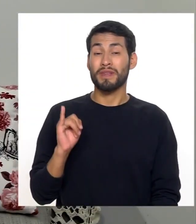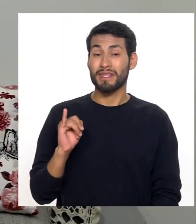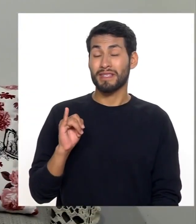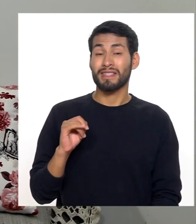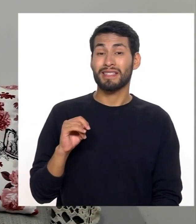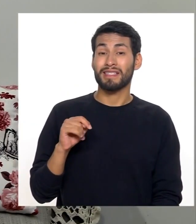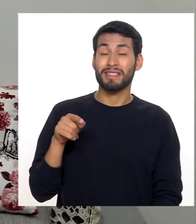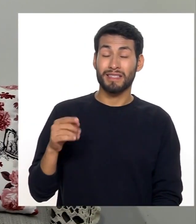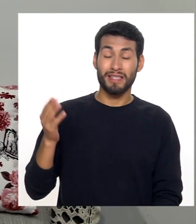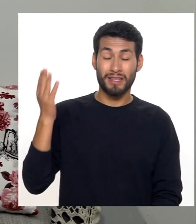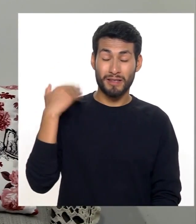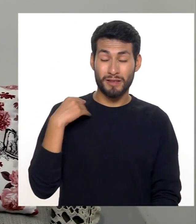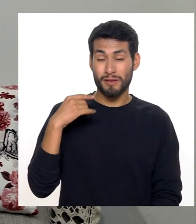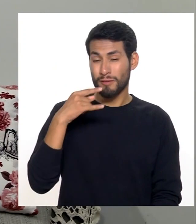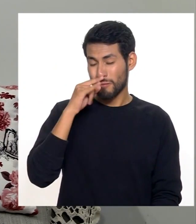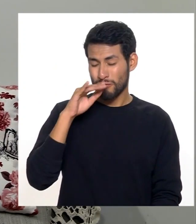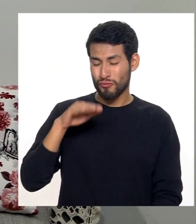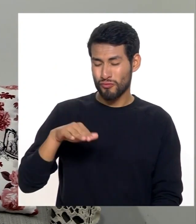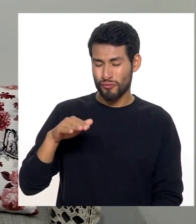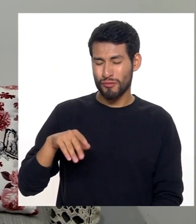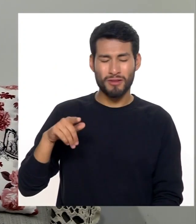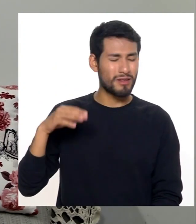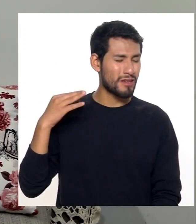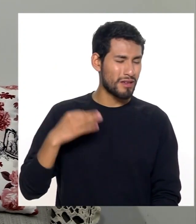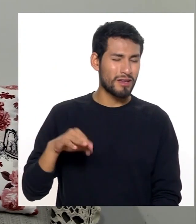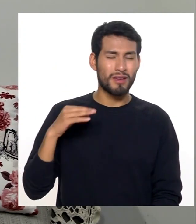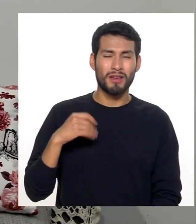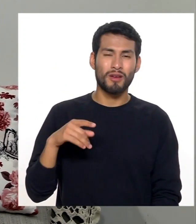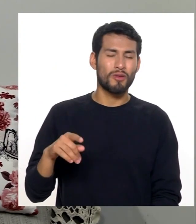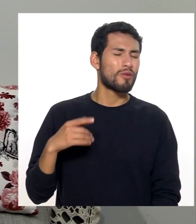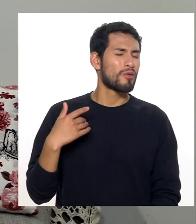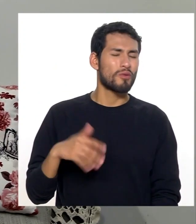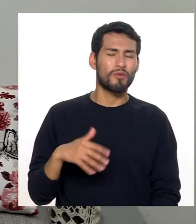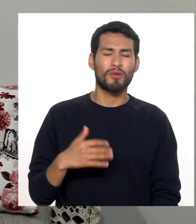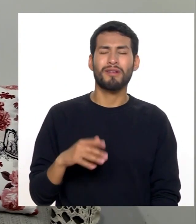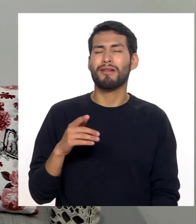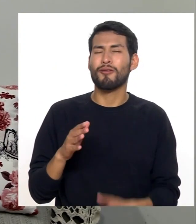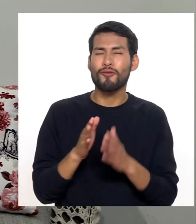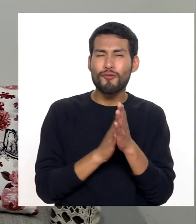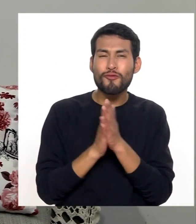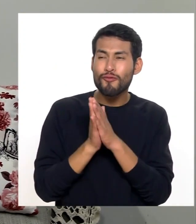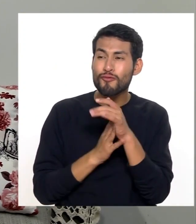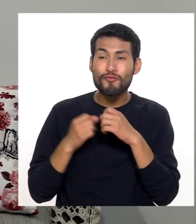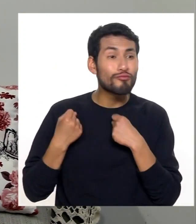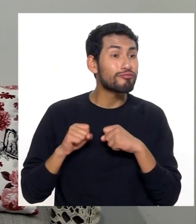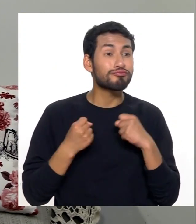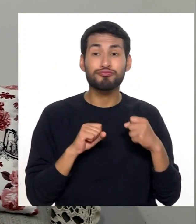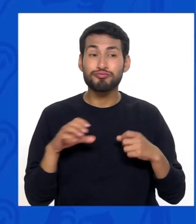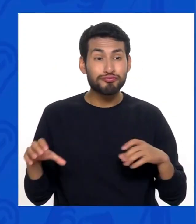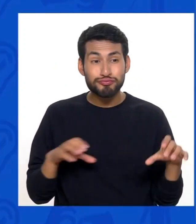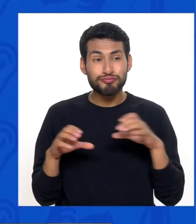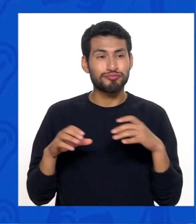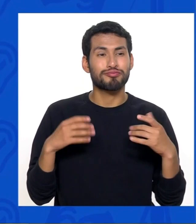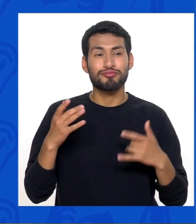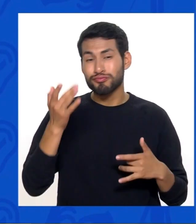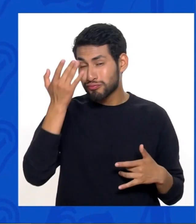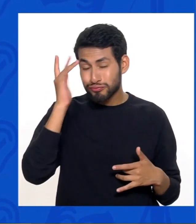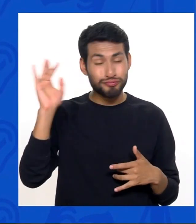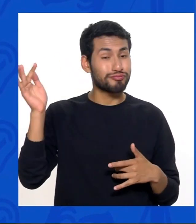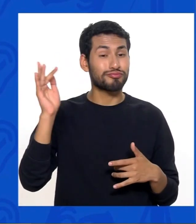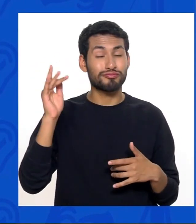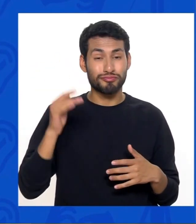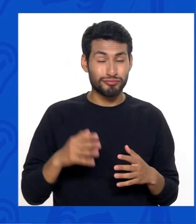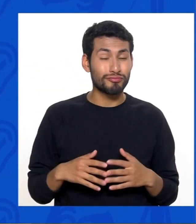Rubí, desde muy niña, siempre fue una niña muy hiperactiva,